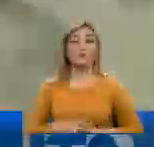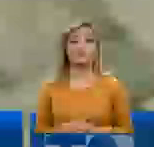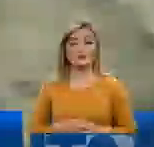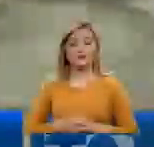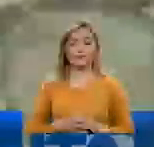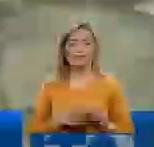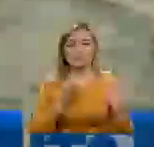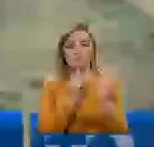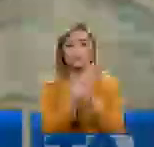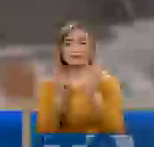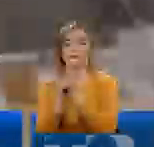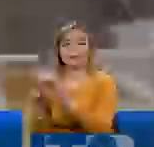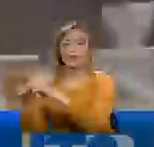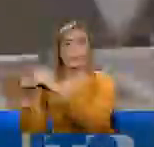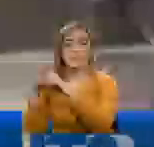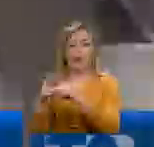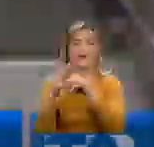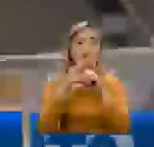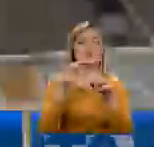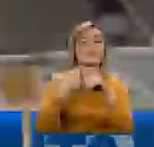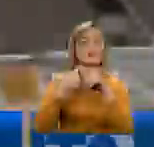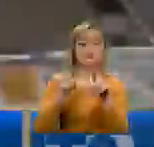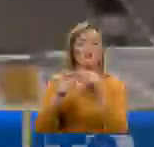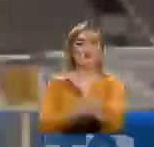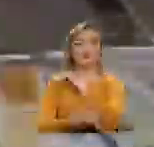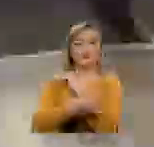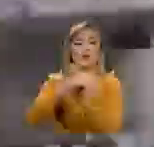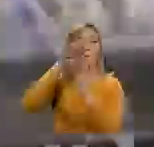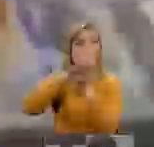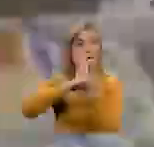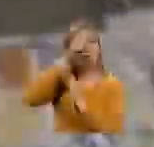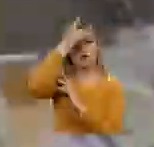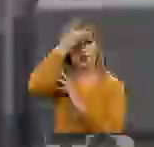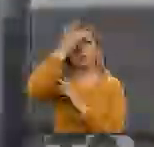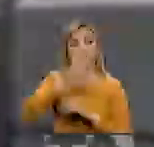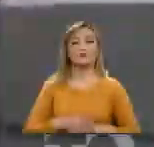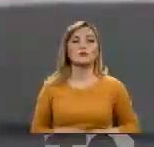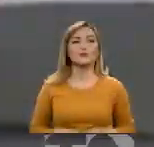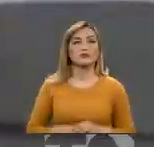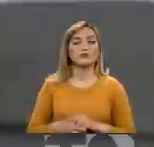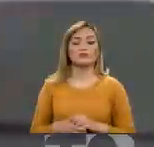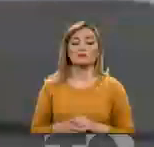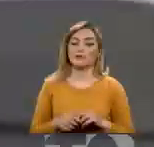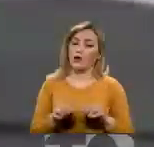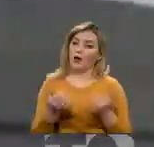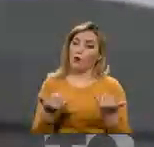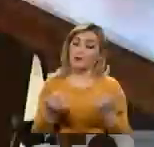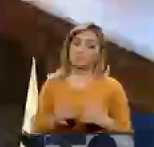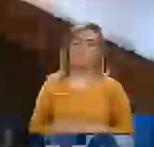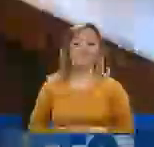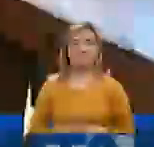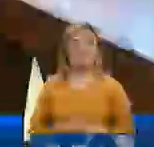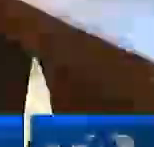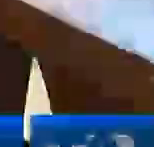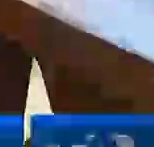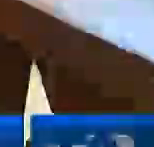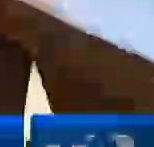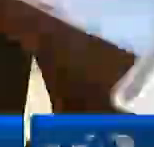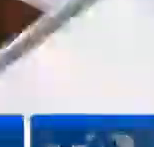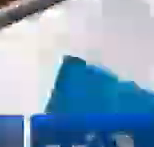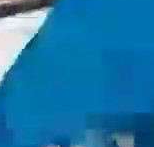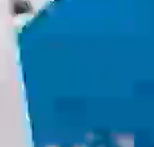hay más desembolsos de créditos que llegarán desde el extranjero y menos deuda externa por pagar por ahora. Dayana Monroy, 24